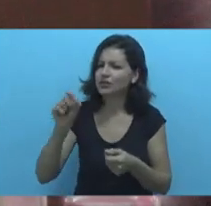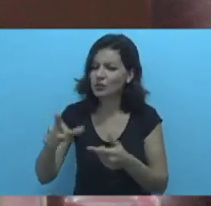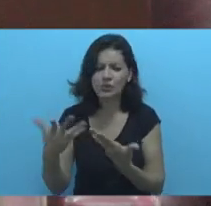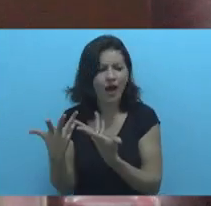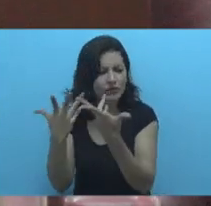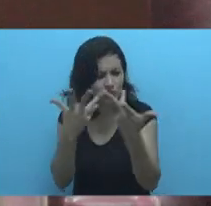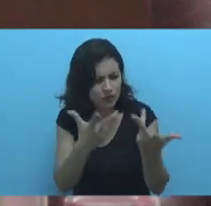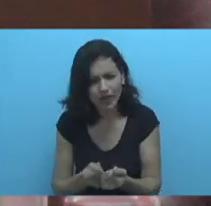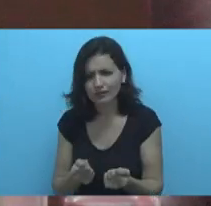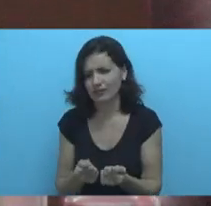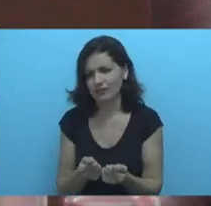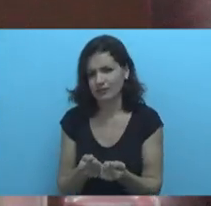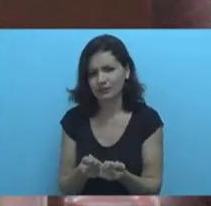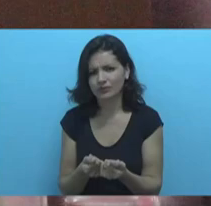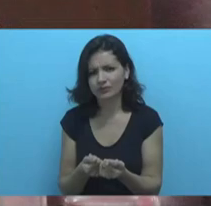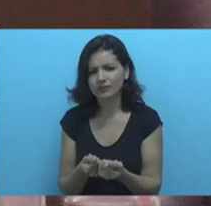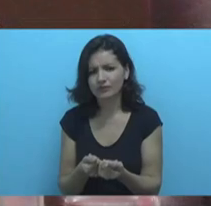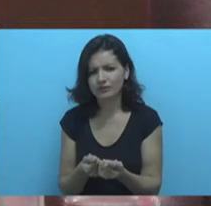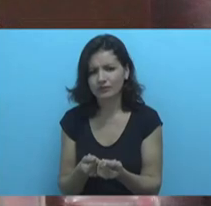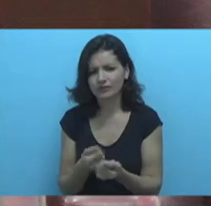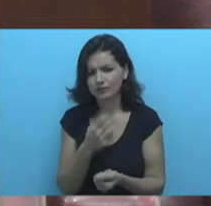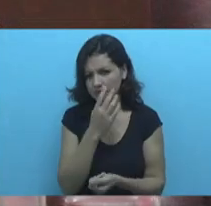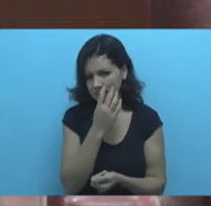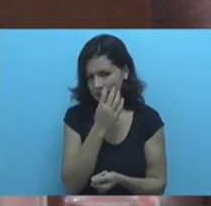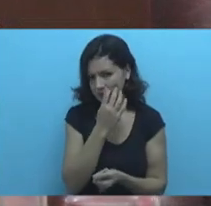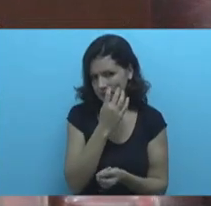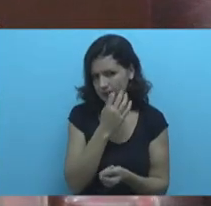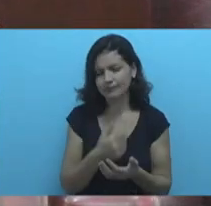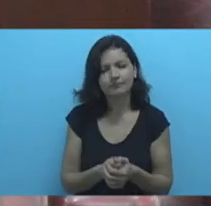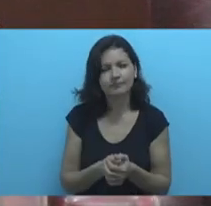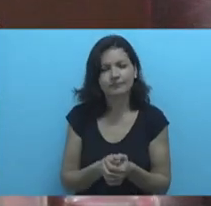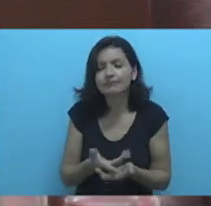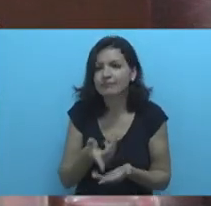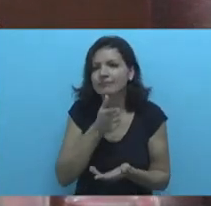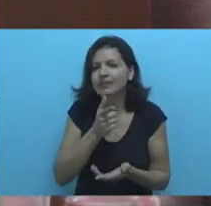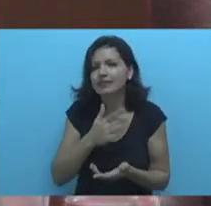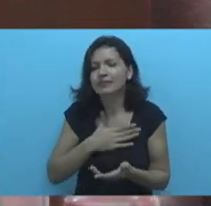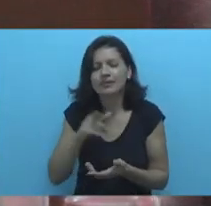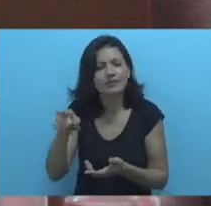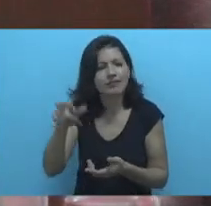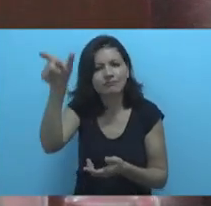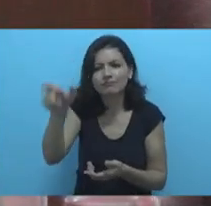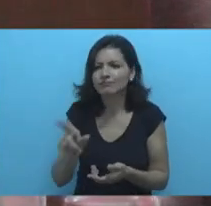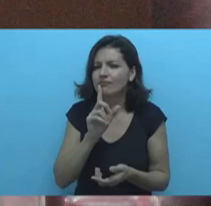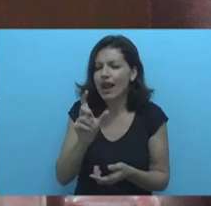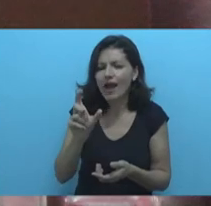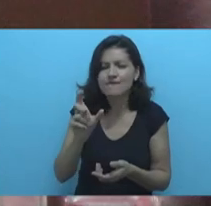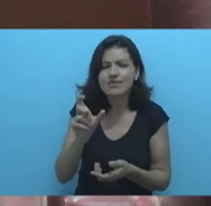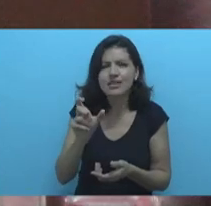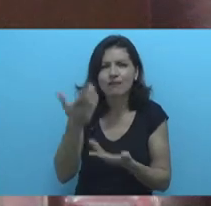para darle respuesta a los demás. Entonces, cuando me preguntaban el otro día, yo creo que la definición de él es eso. Era un